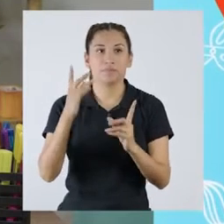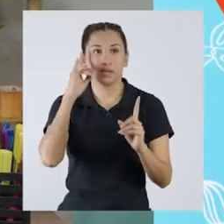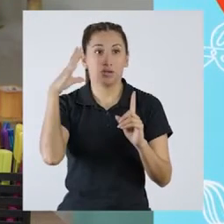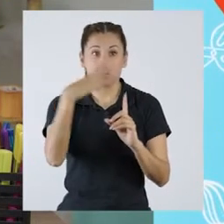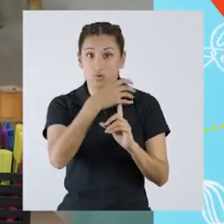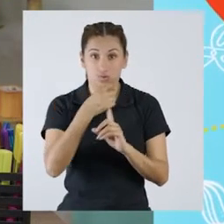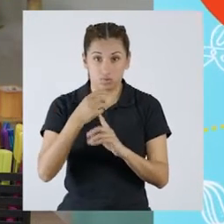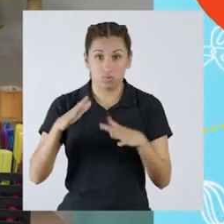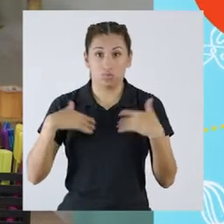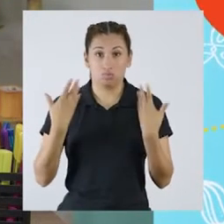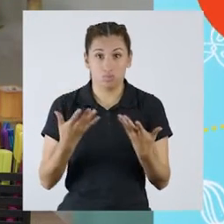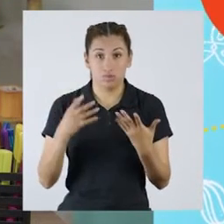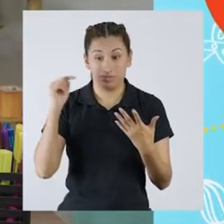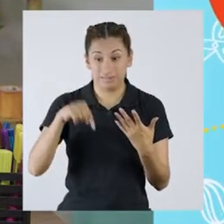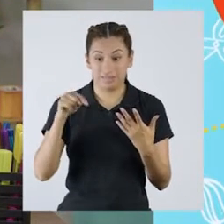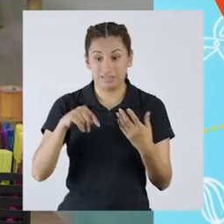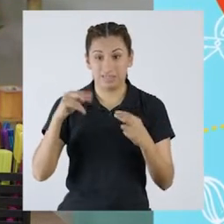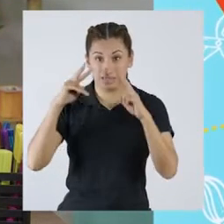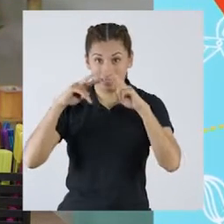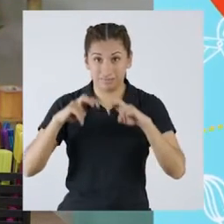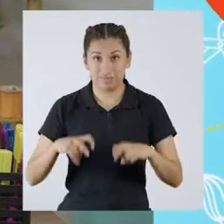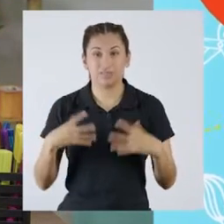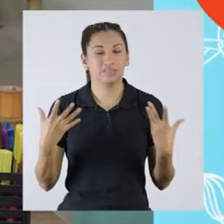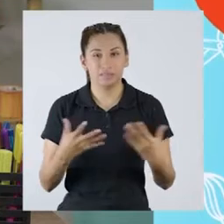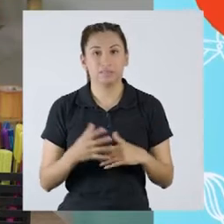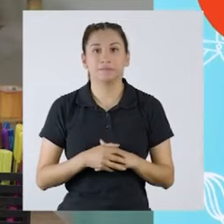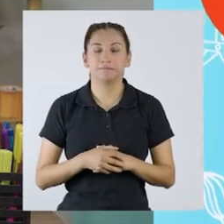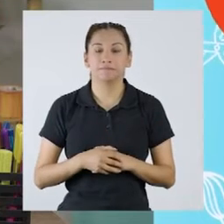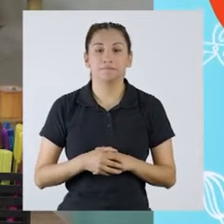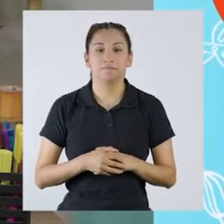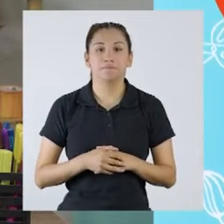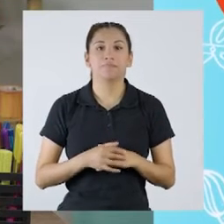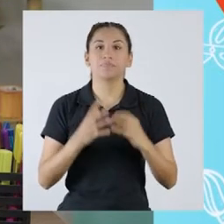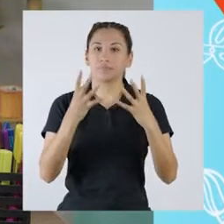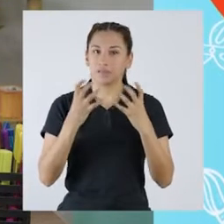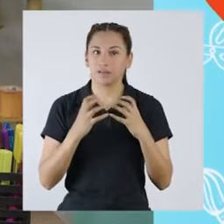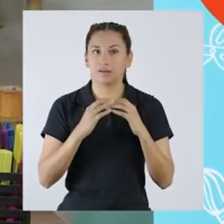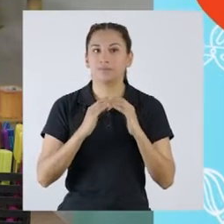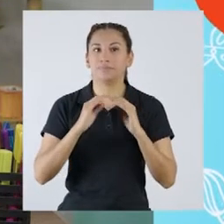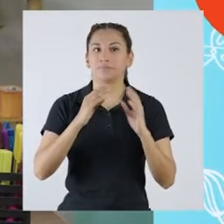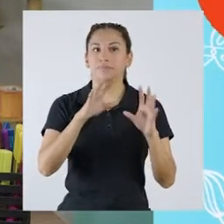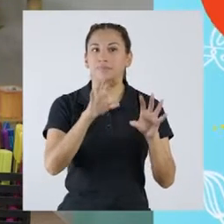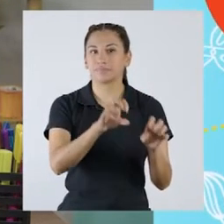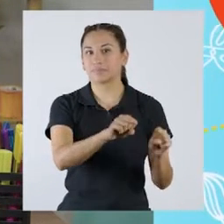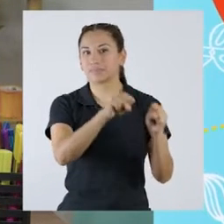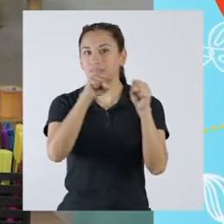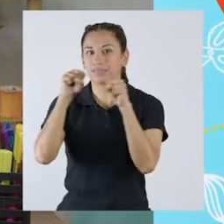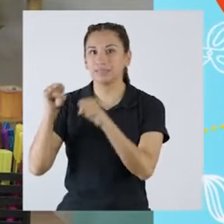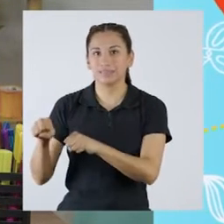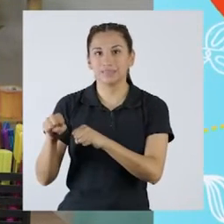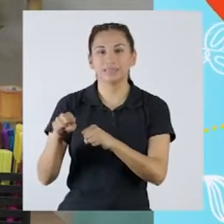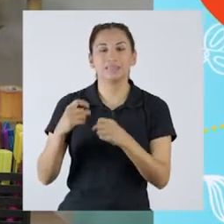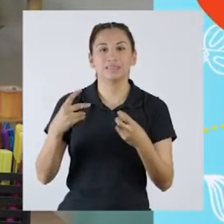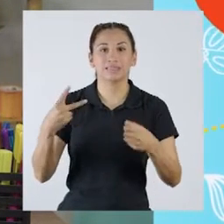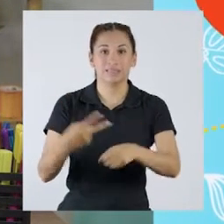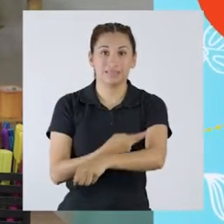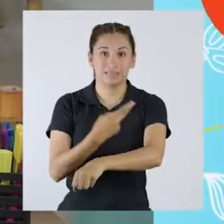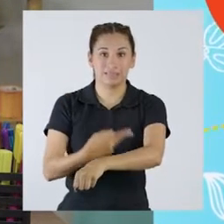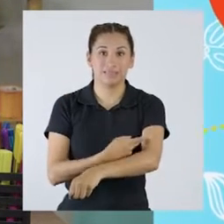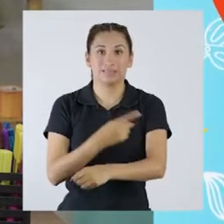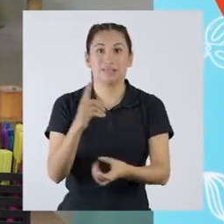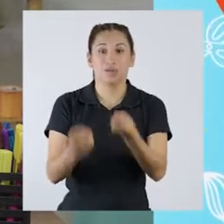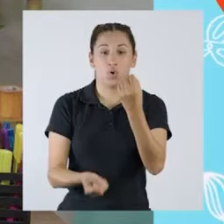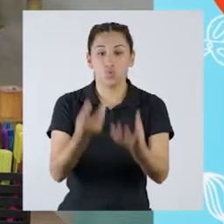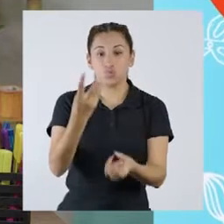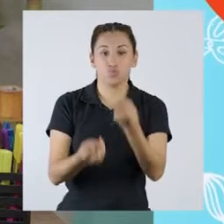alcances, diríamos, que puede dar nuestra investigación básicamente es evitar o retirar el ganado y el efecto de